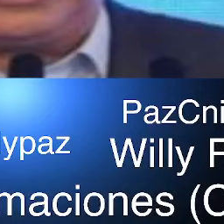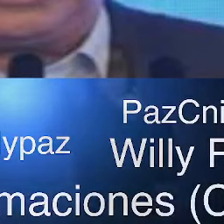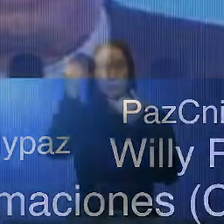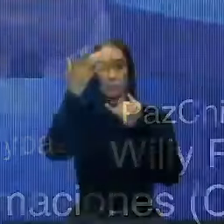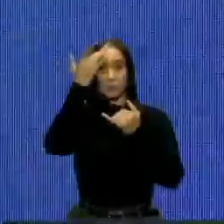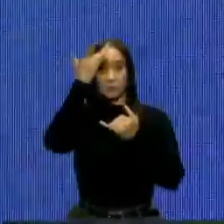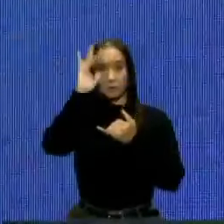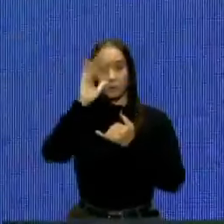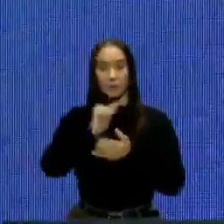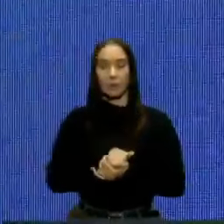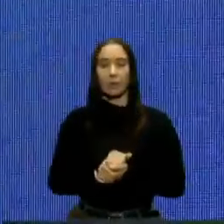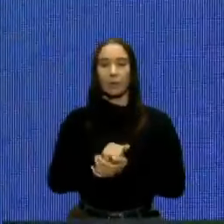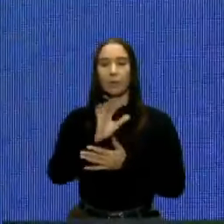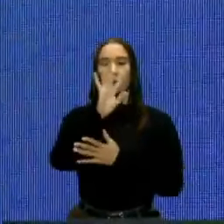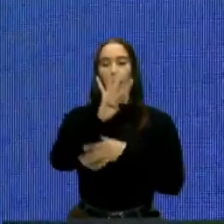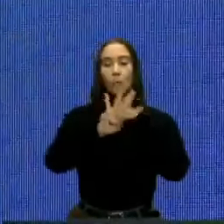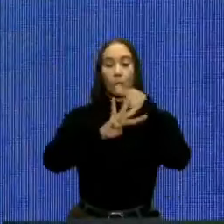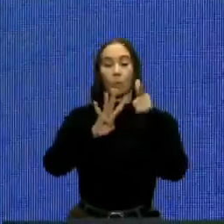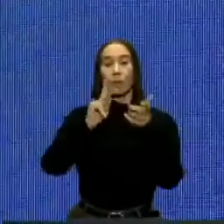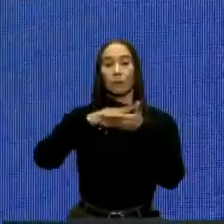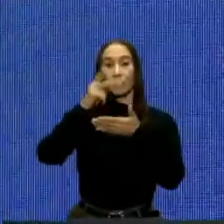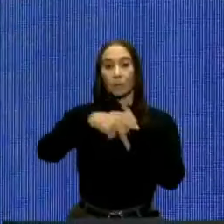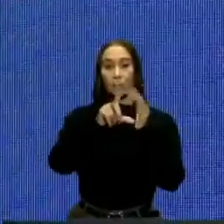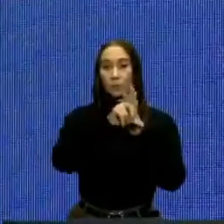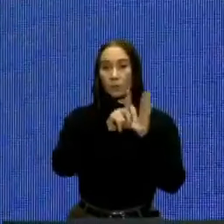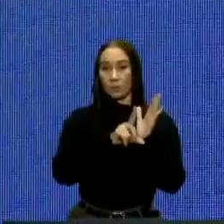son. Habían